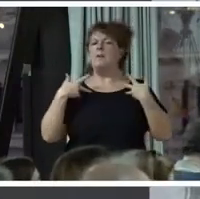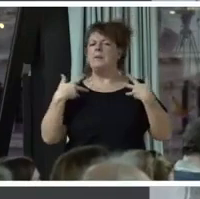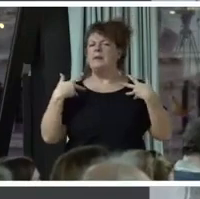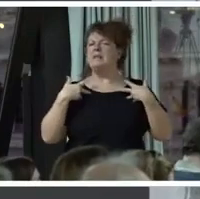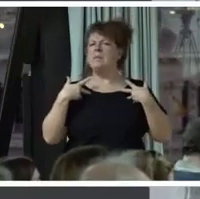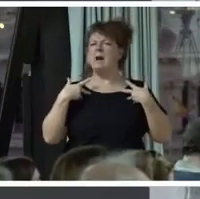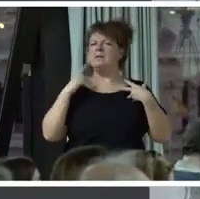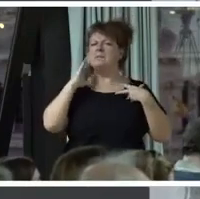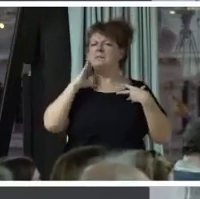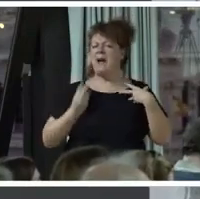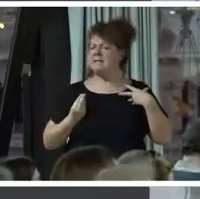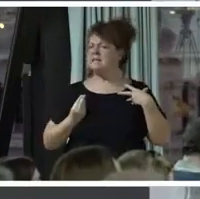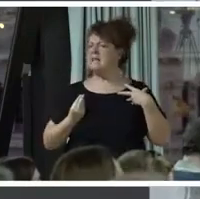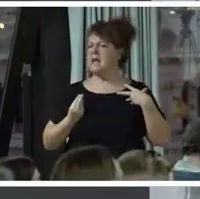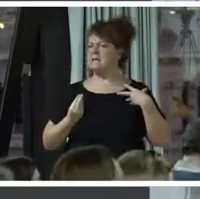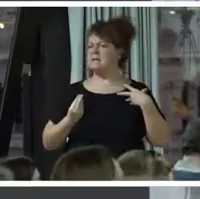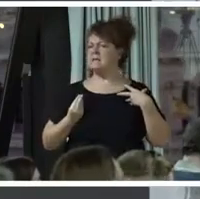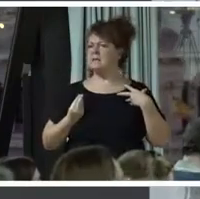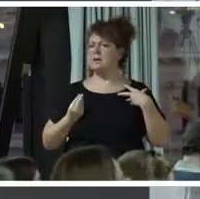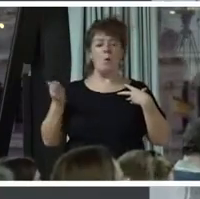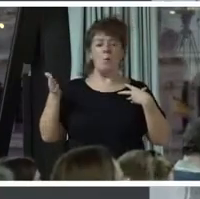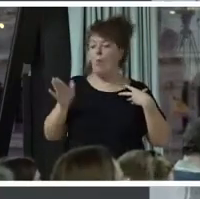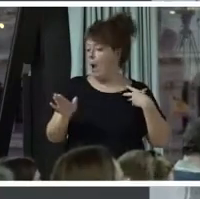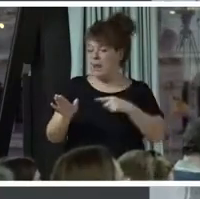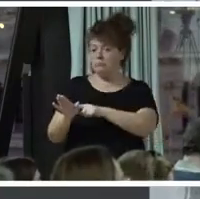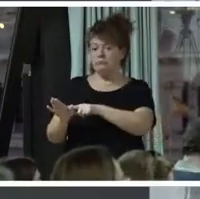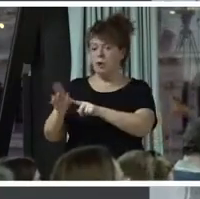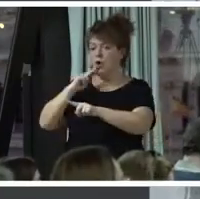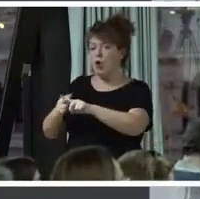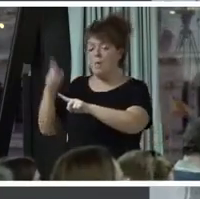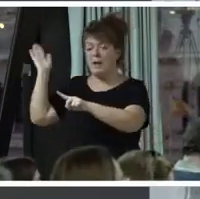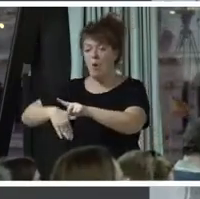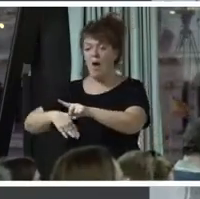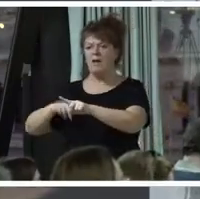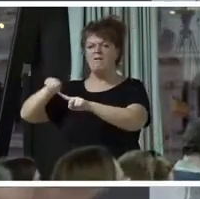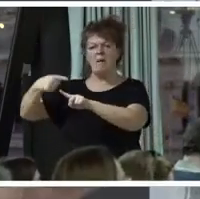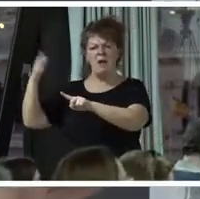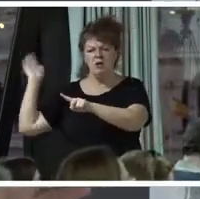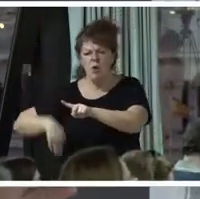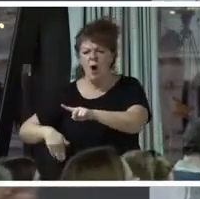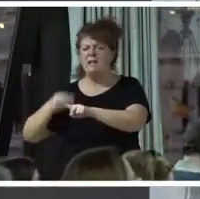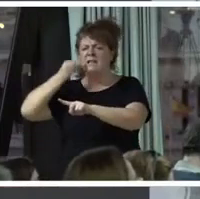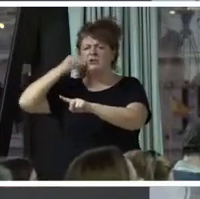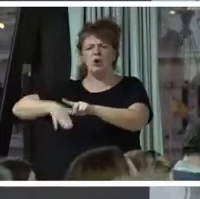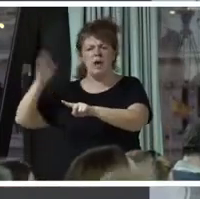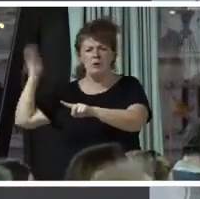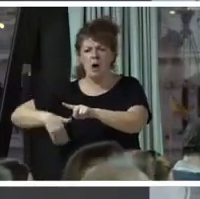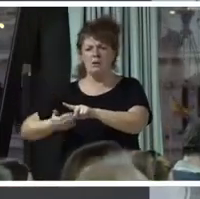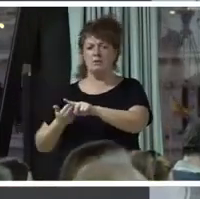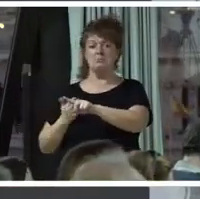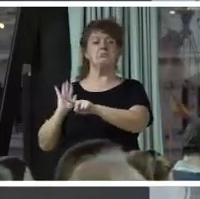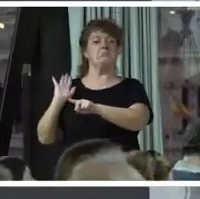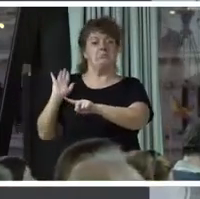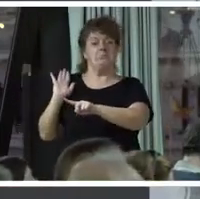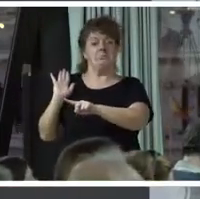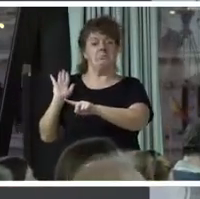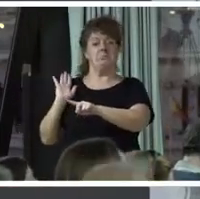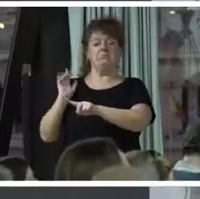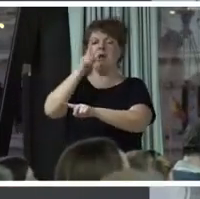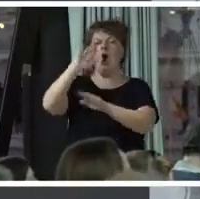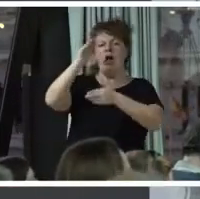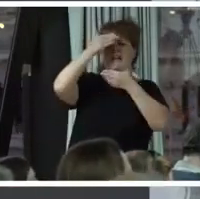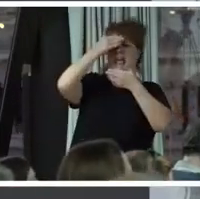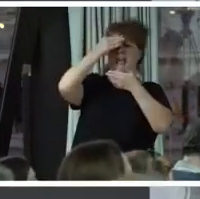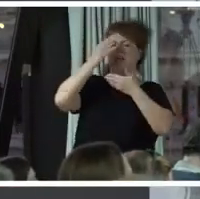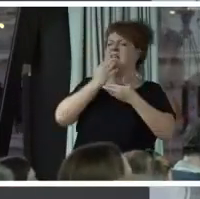palestinas mueren no tienen nombre no tienen familia no tienen historia y sin embargo Los Rehenes